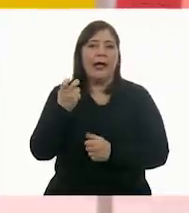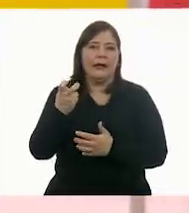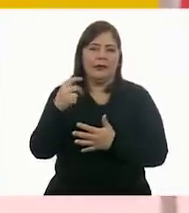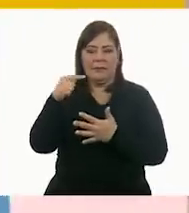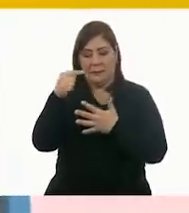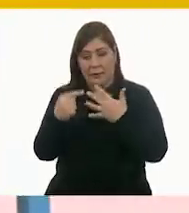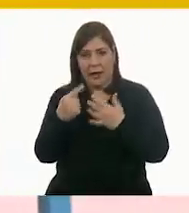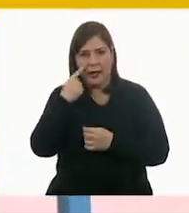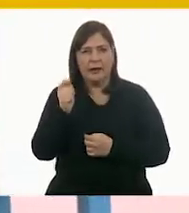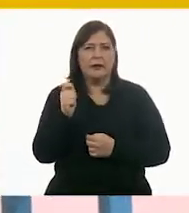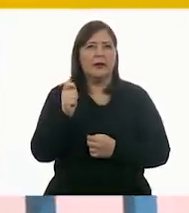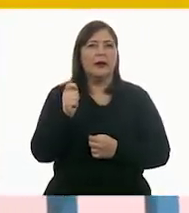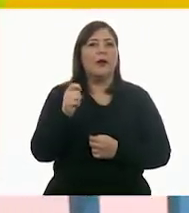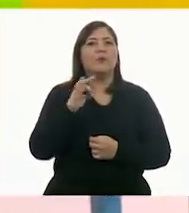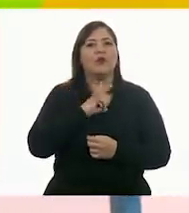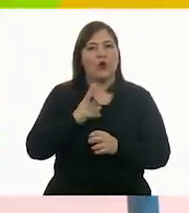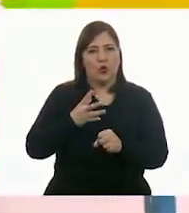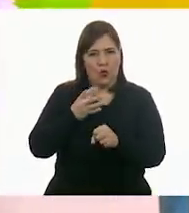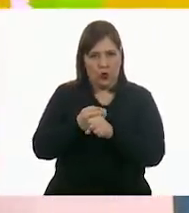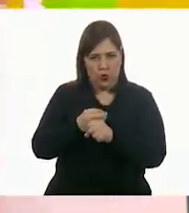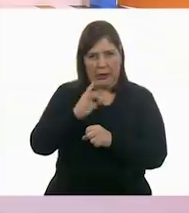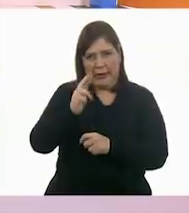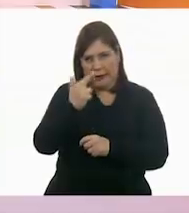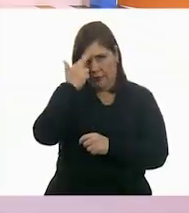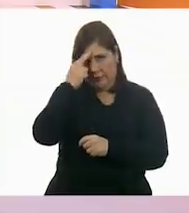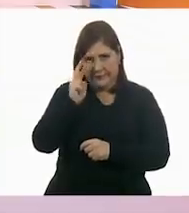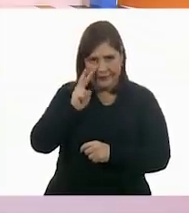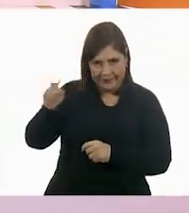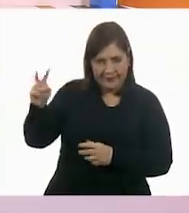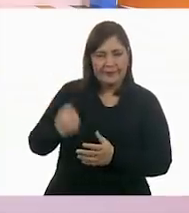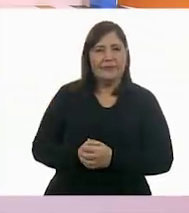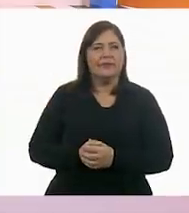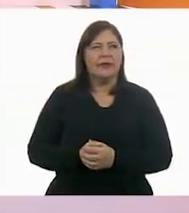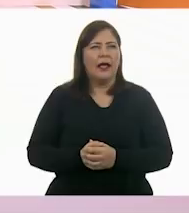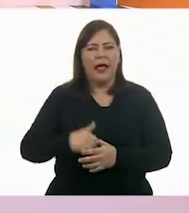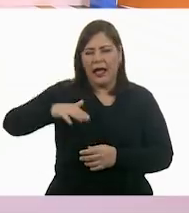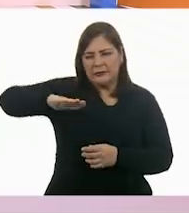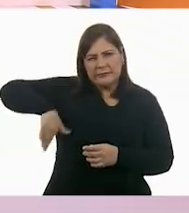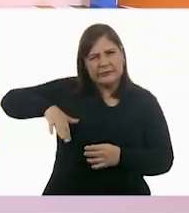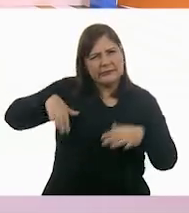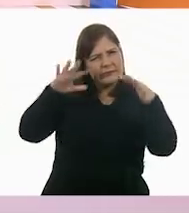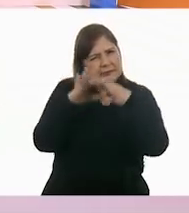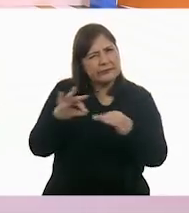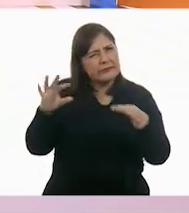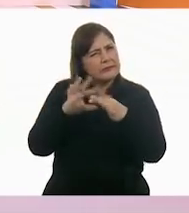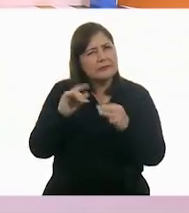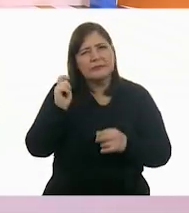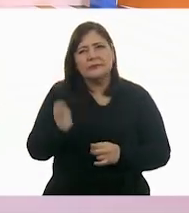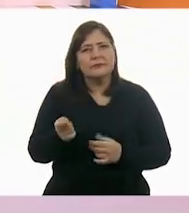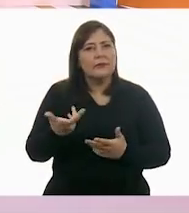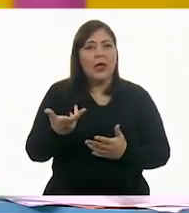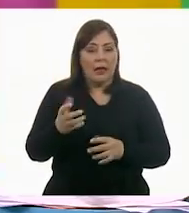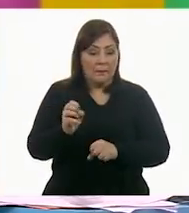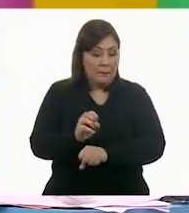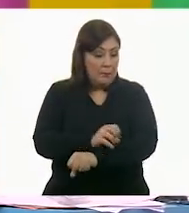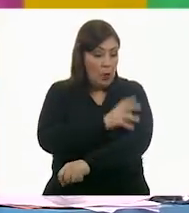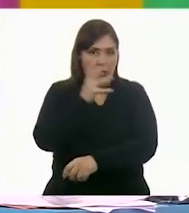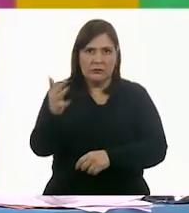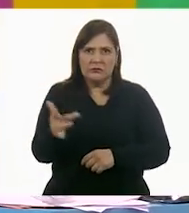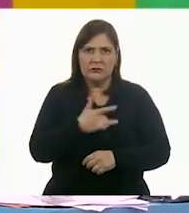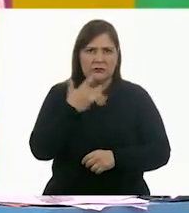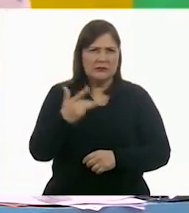fórmulas, ¿qué te parece? Ajá. Si lo retomamos. A ver. A ver, muy bien. Estábamos hablando de nuestras